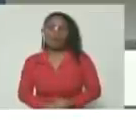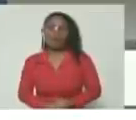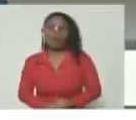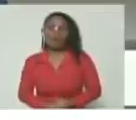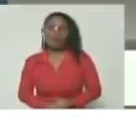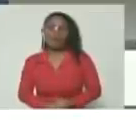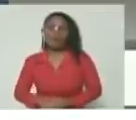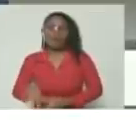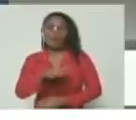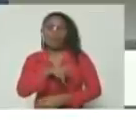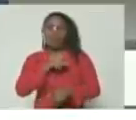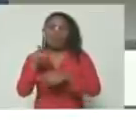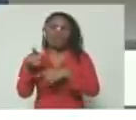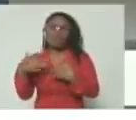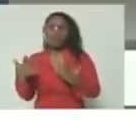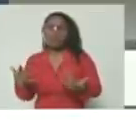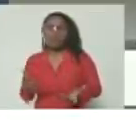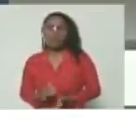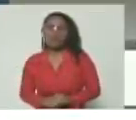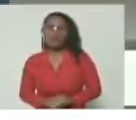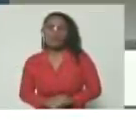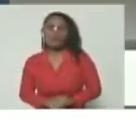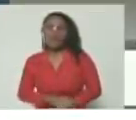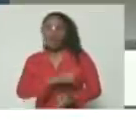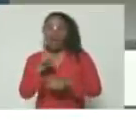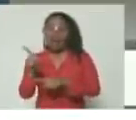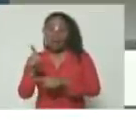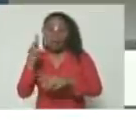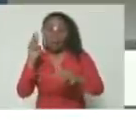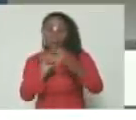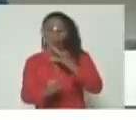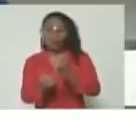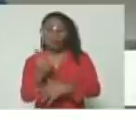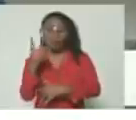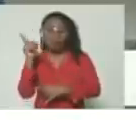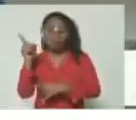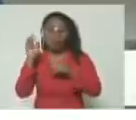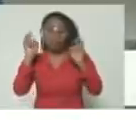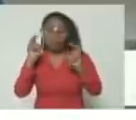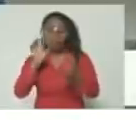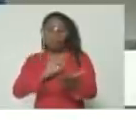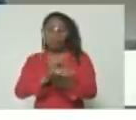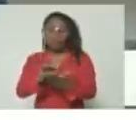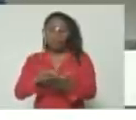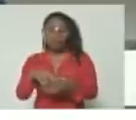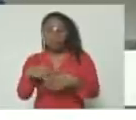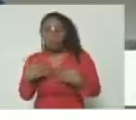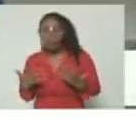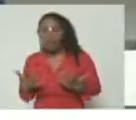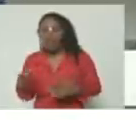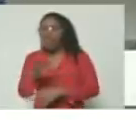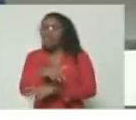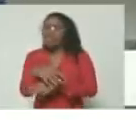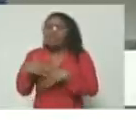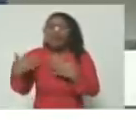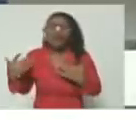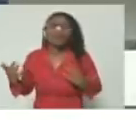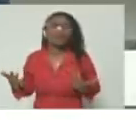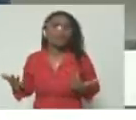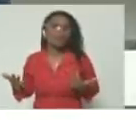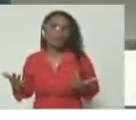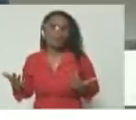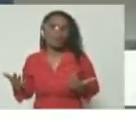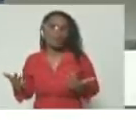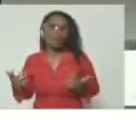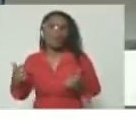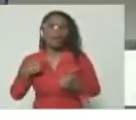¿Dónde están ellos? ¿Están en Miraflores como producto de esas estrategias? ¿Dónde están?